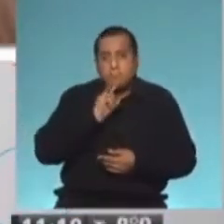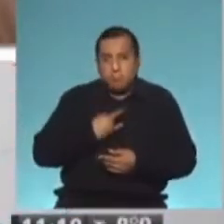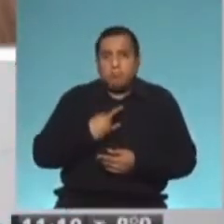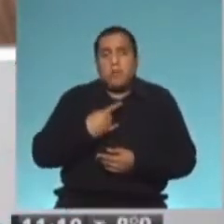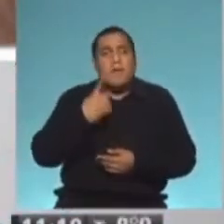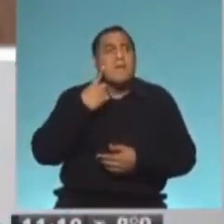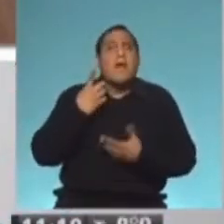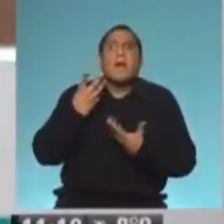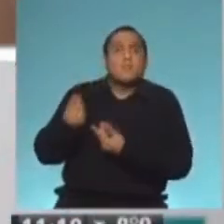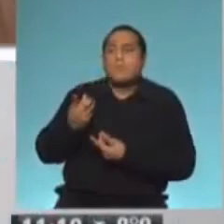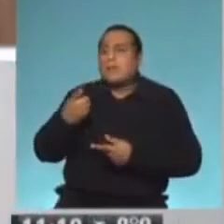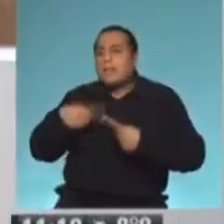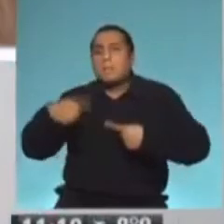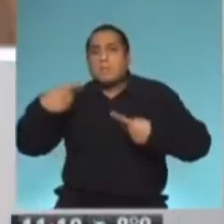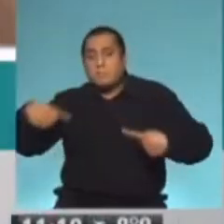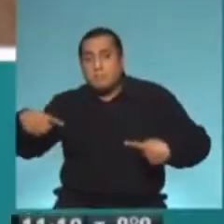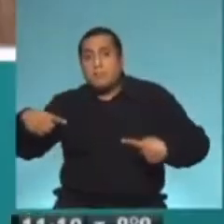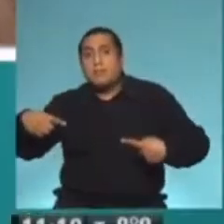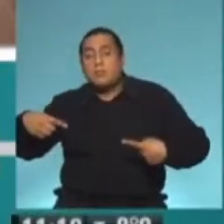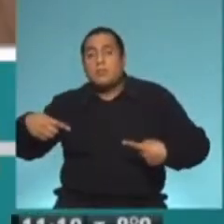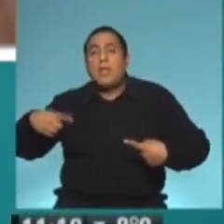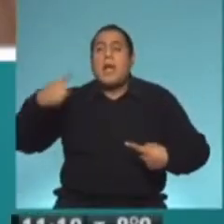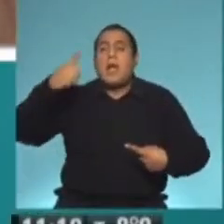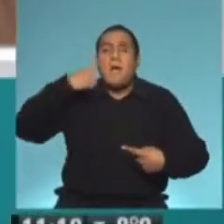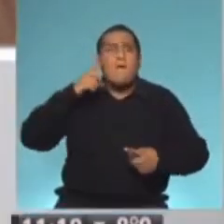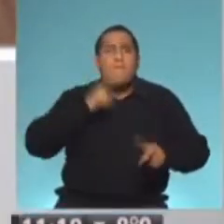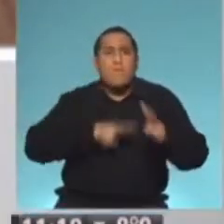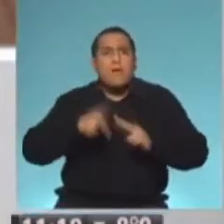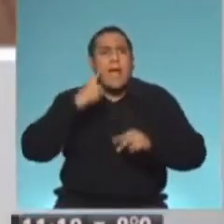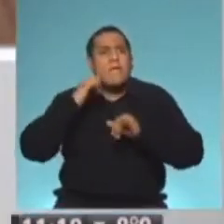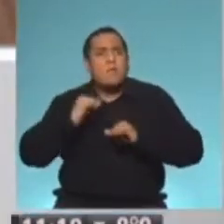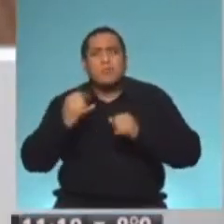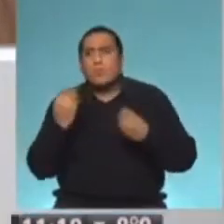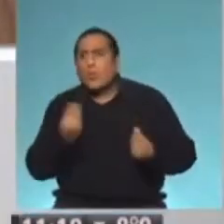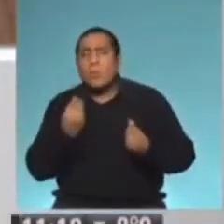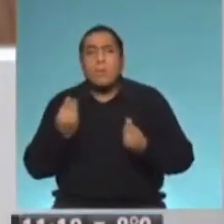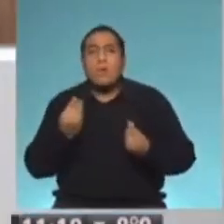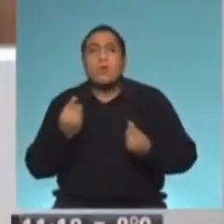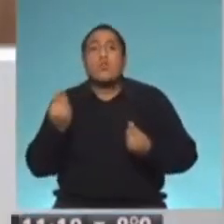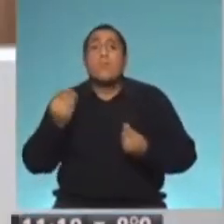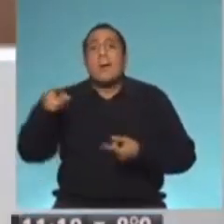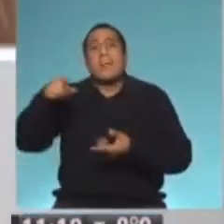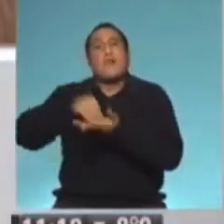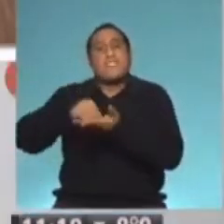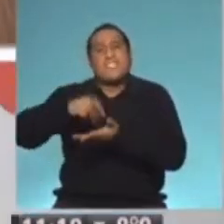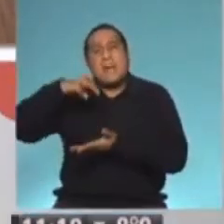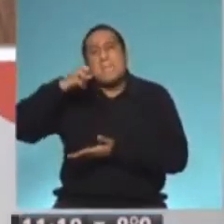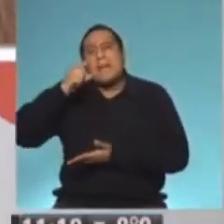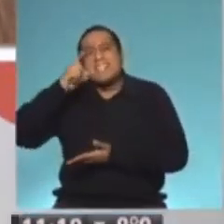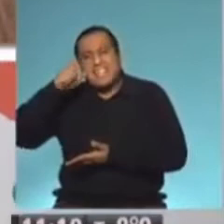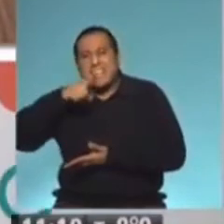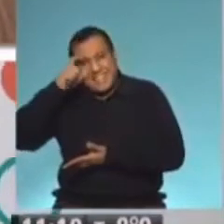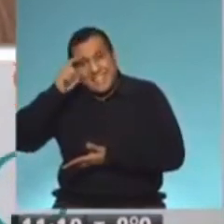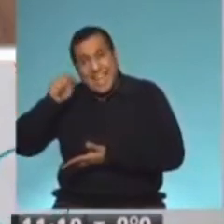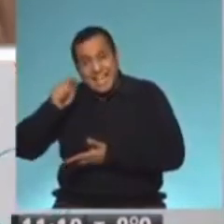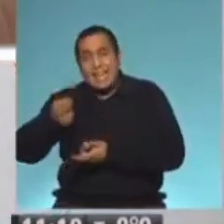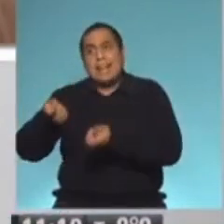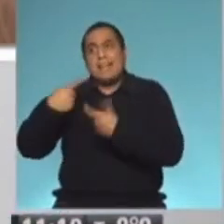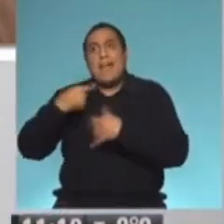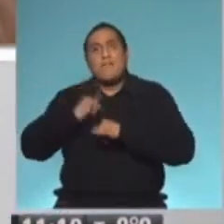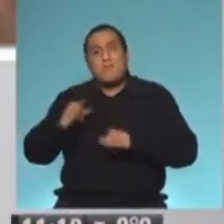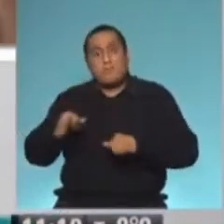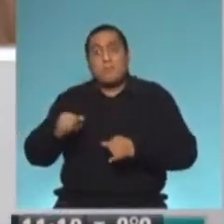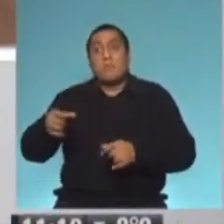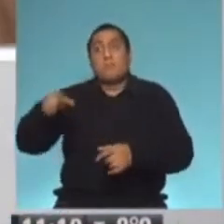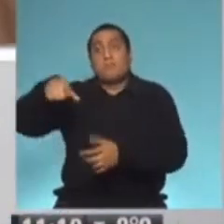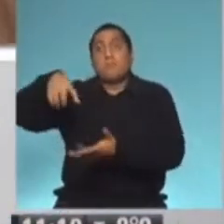esa persona y busca información, y generalmente la busca en la oficina del paciente. De hecho, por eso el espíritu de la